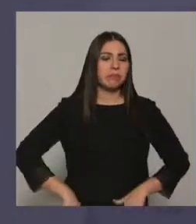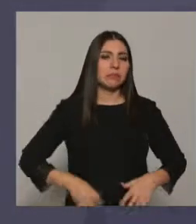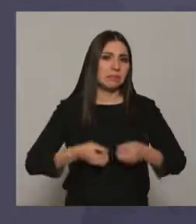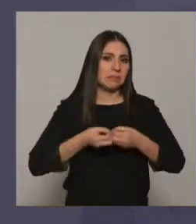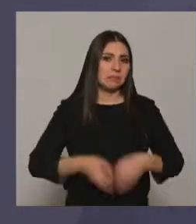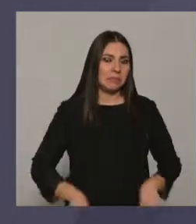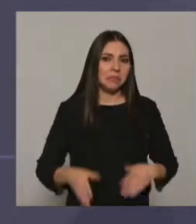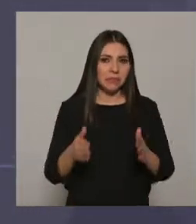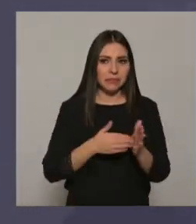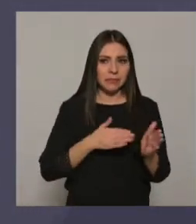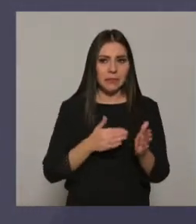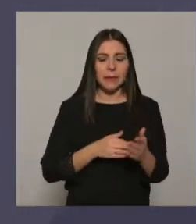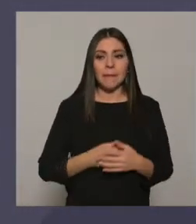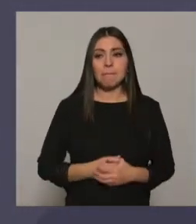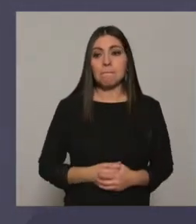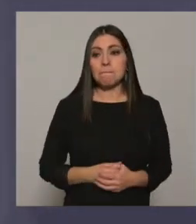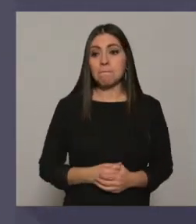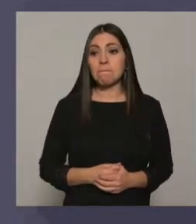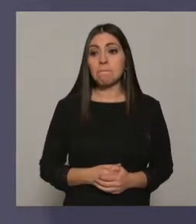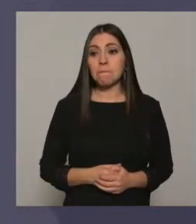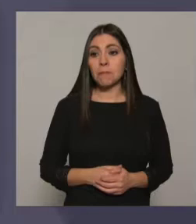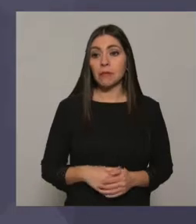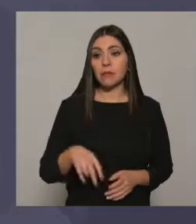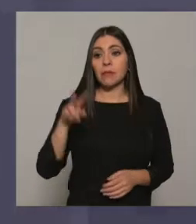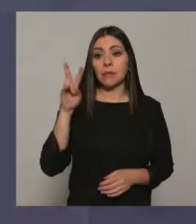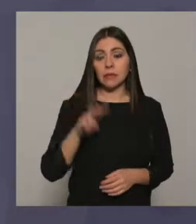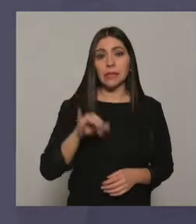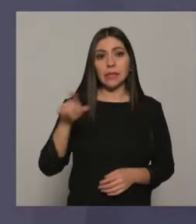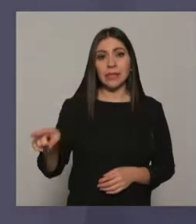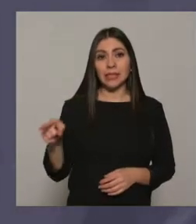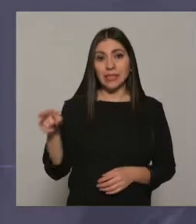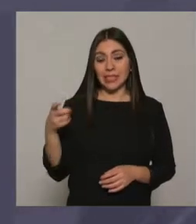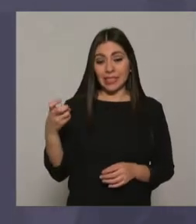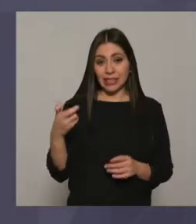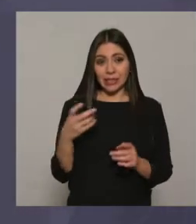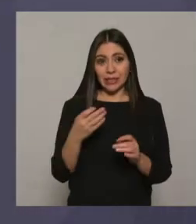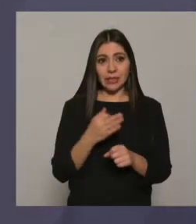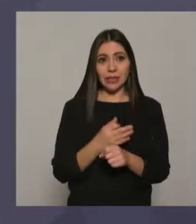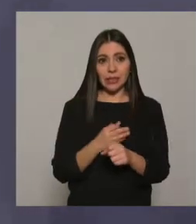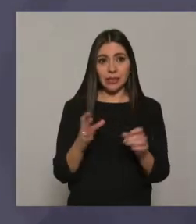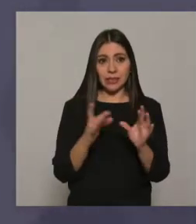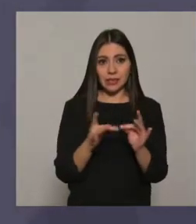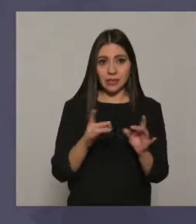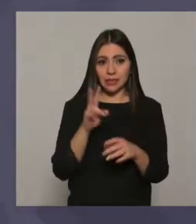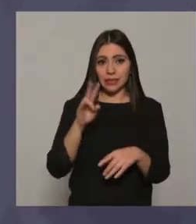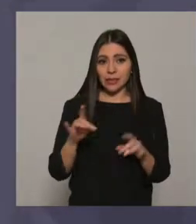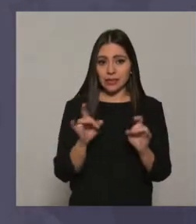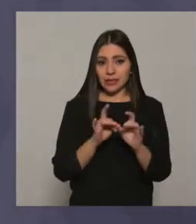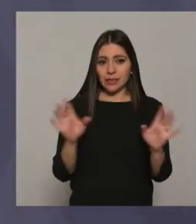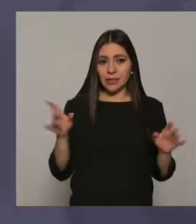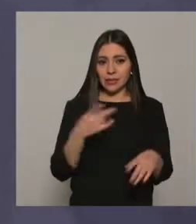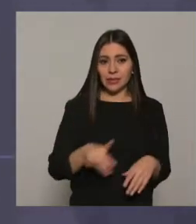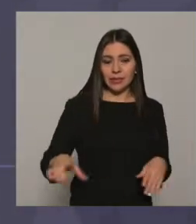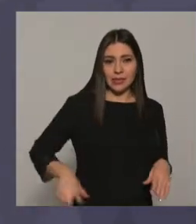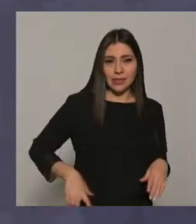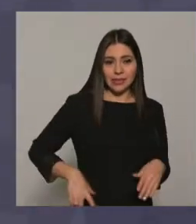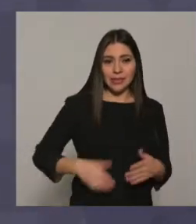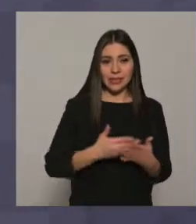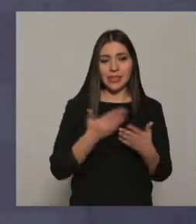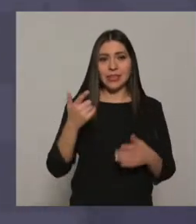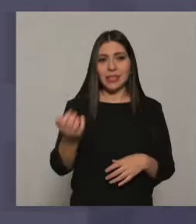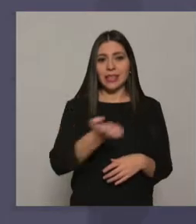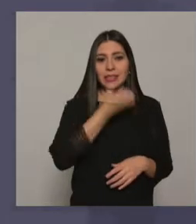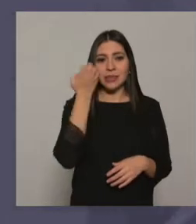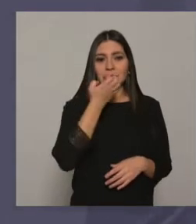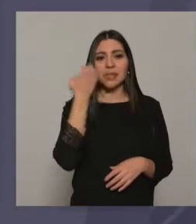tema muy delicado al cual se enfrentó el gobierno de la ciudad y que el Colegio de Notarios ha estado colaborando